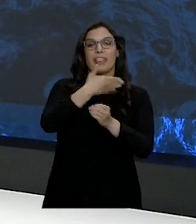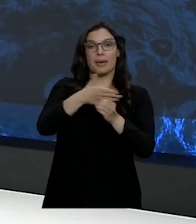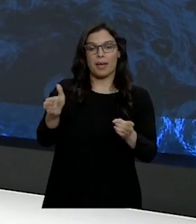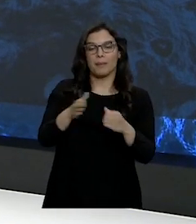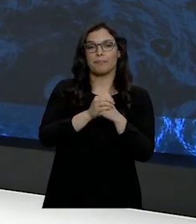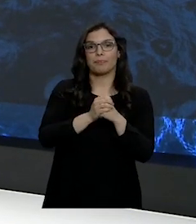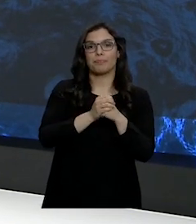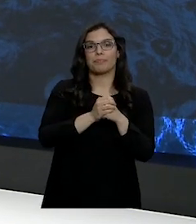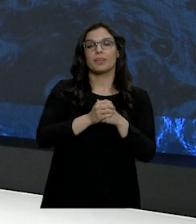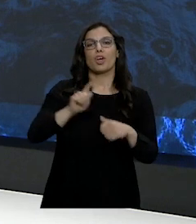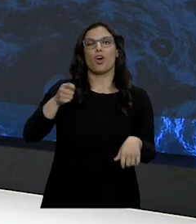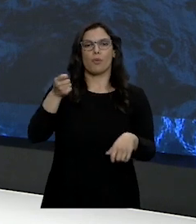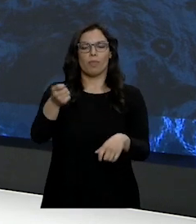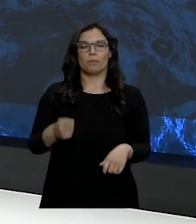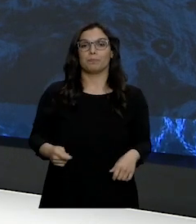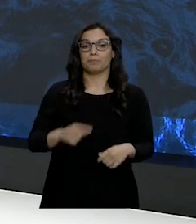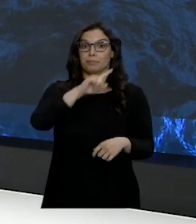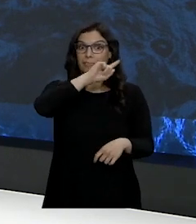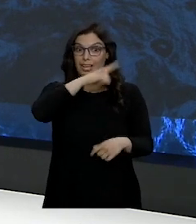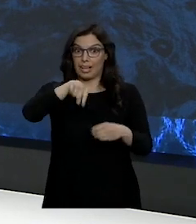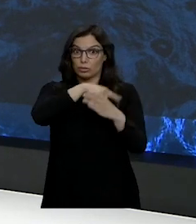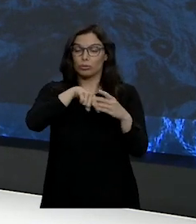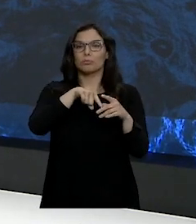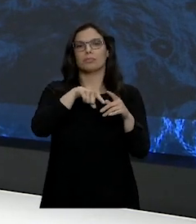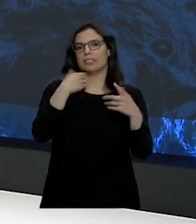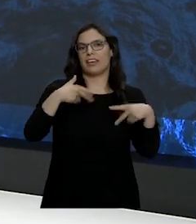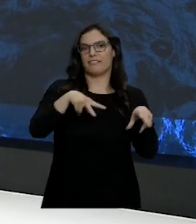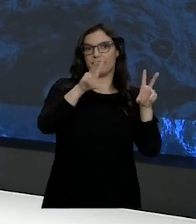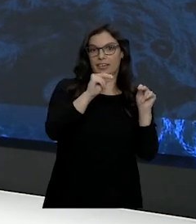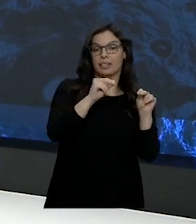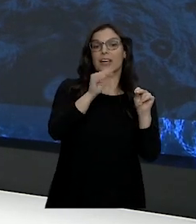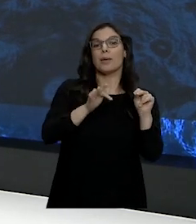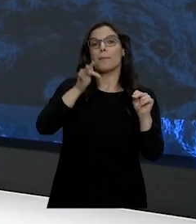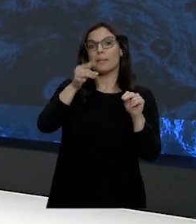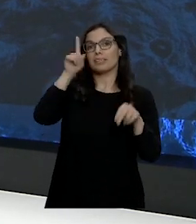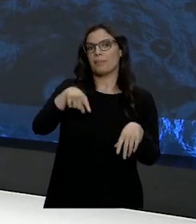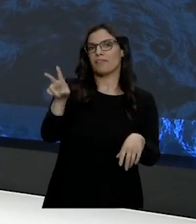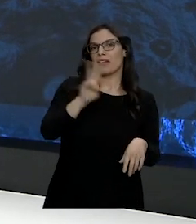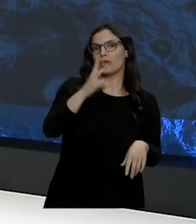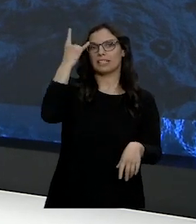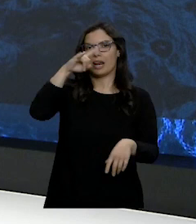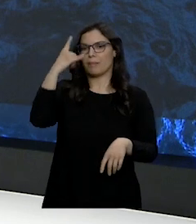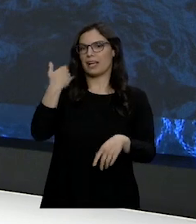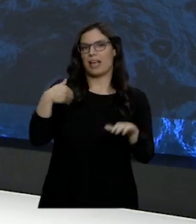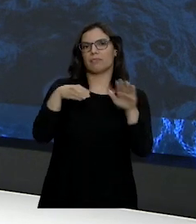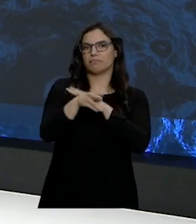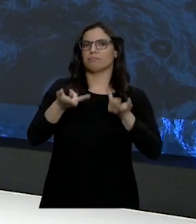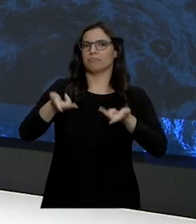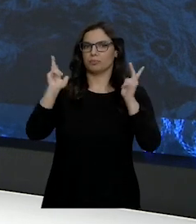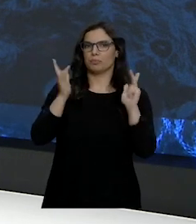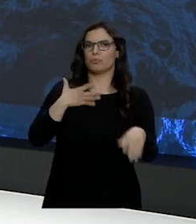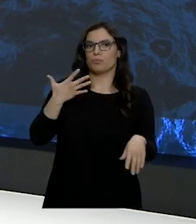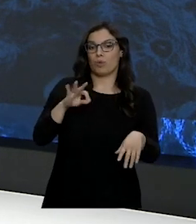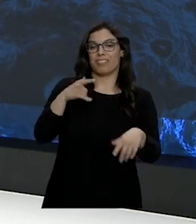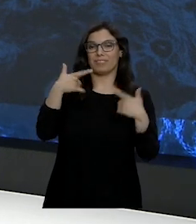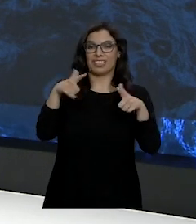en Palencia y Olmedo en Valladolid. A ellos se suman 2 capitales de provincia, Valladolid y Salamanca, donde la hostelería, que